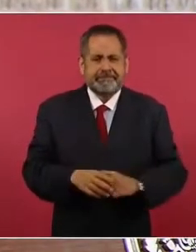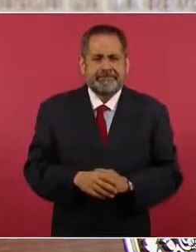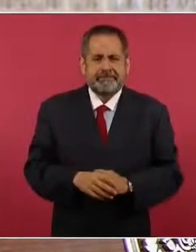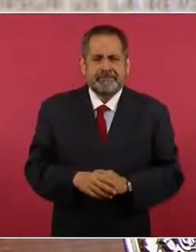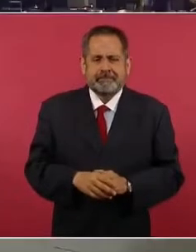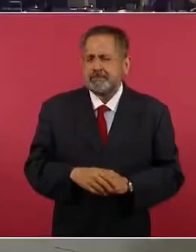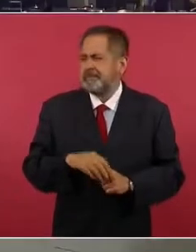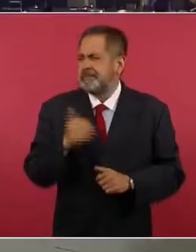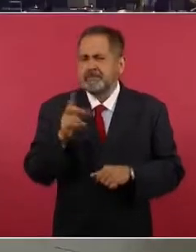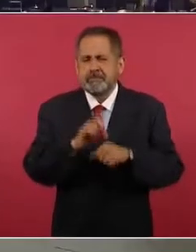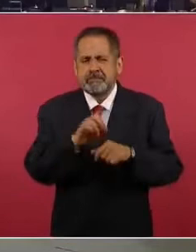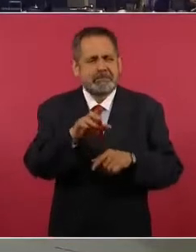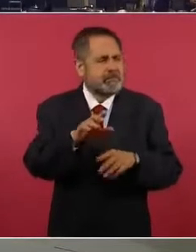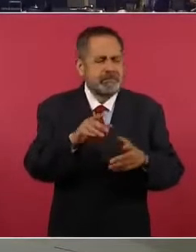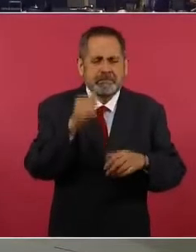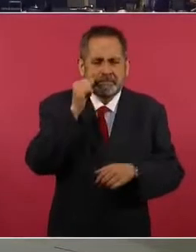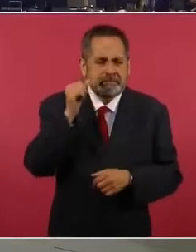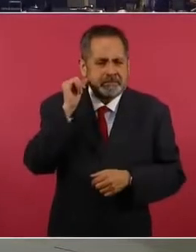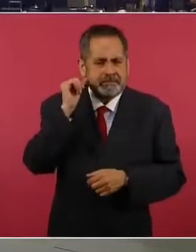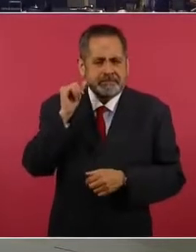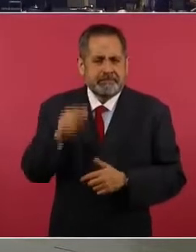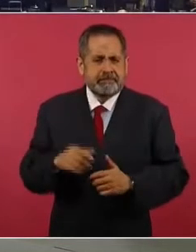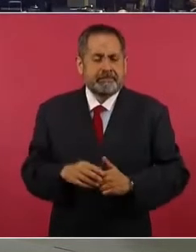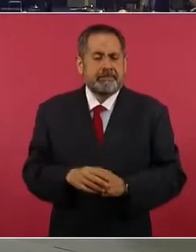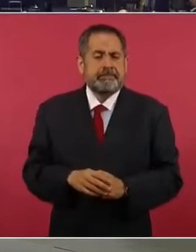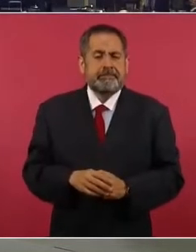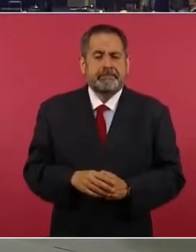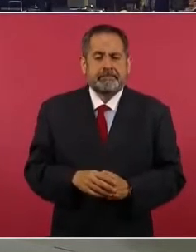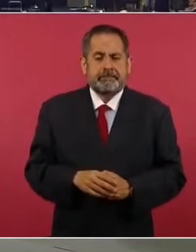Al otro día, ayer,